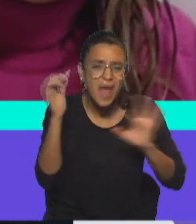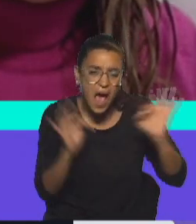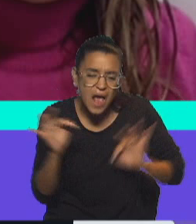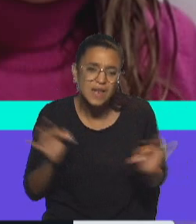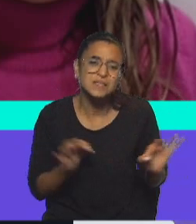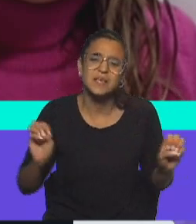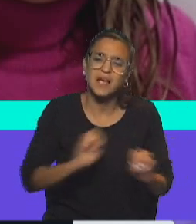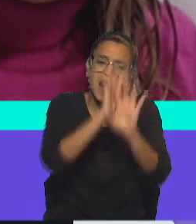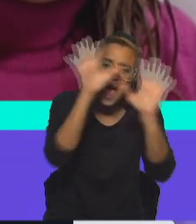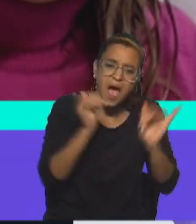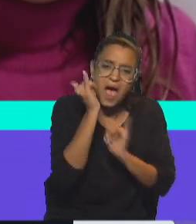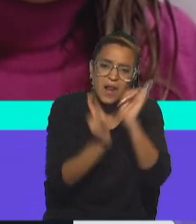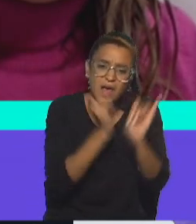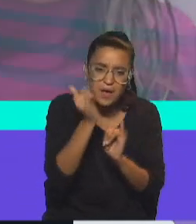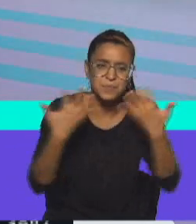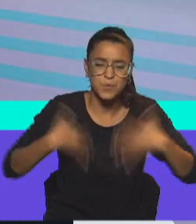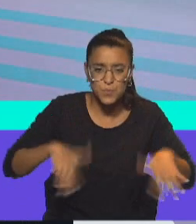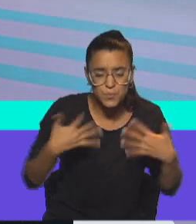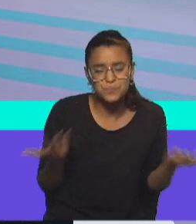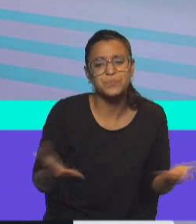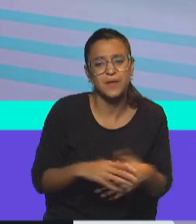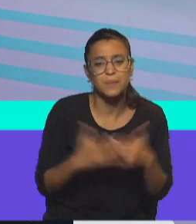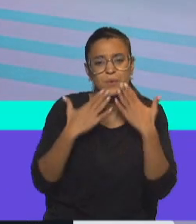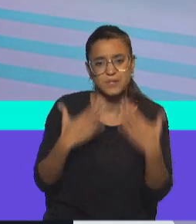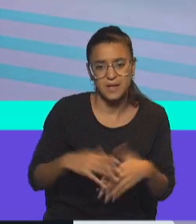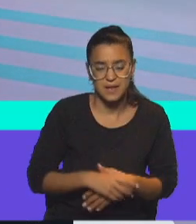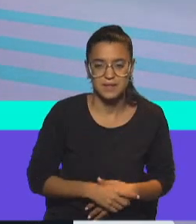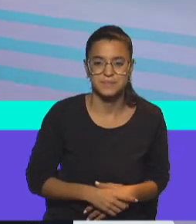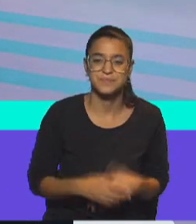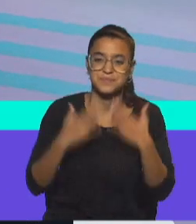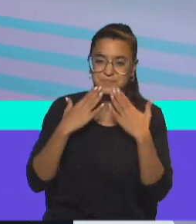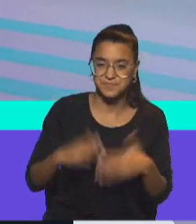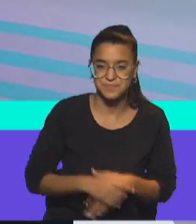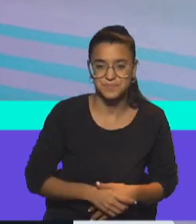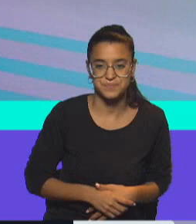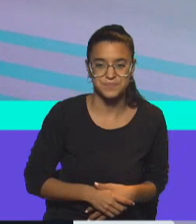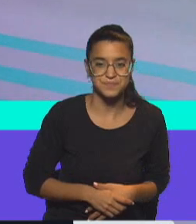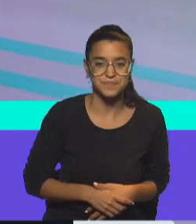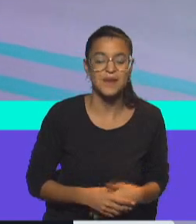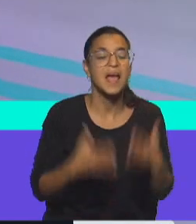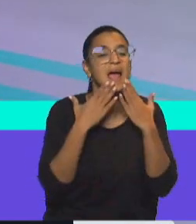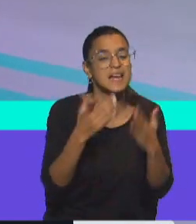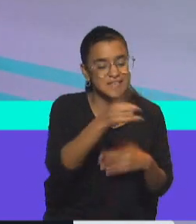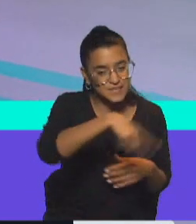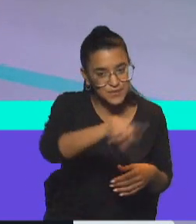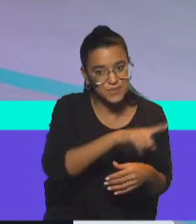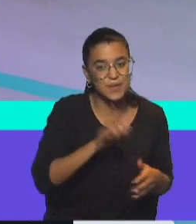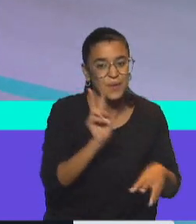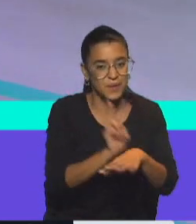las declaraciones, que no son poco en esta situación que seguimos viviendo todos. Muchísimas gracias. Gracias a ustedes, cuídense mucho.